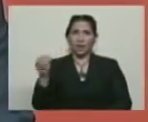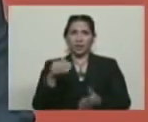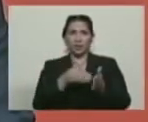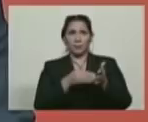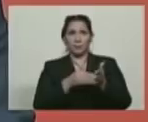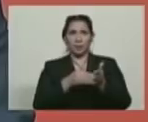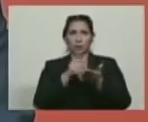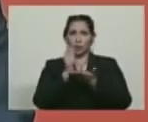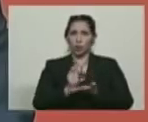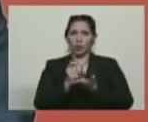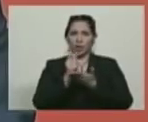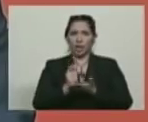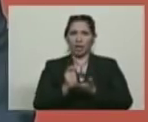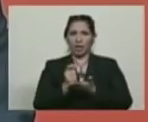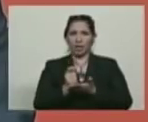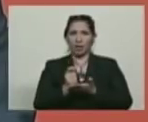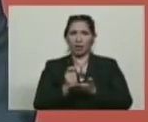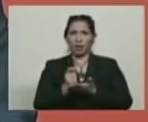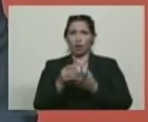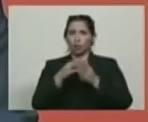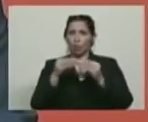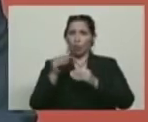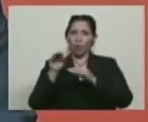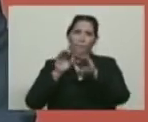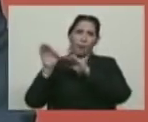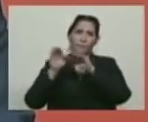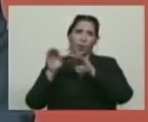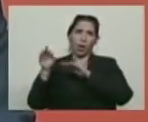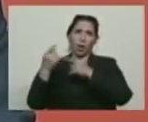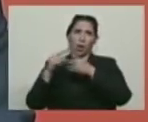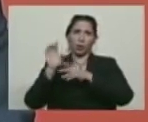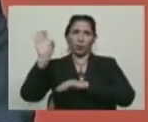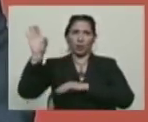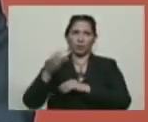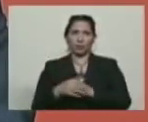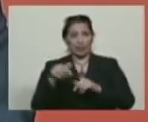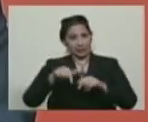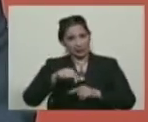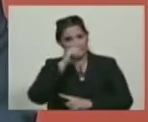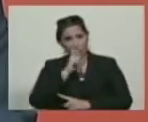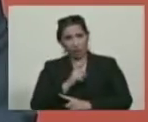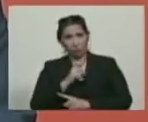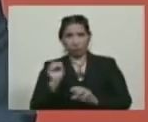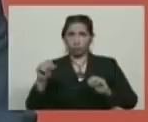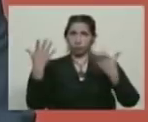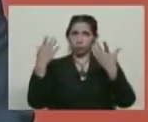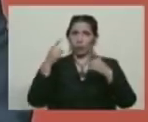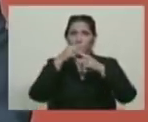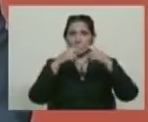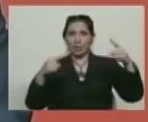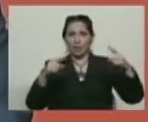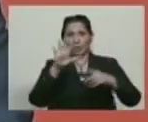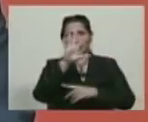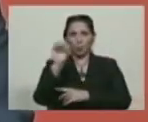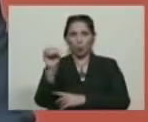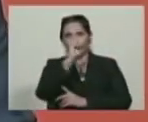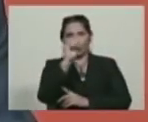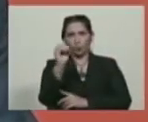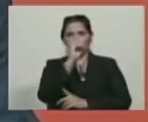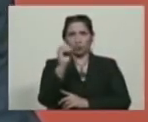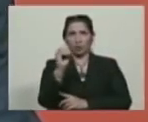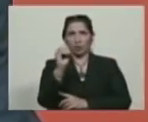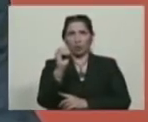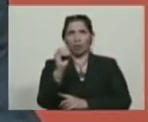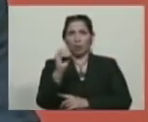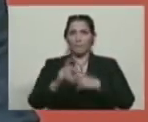eran importadas hoy este año hemos logrado que la mitad el 50 por ciento sea